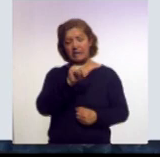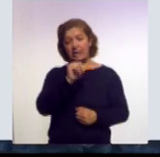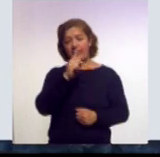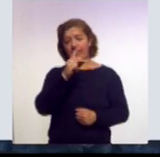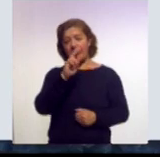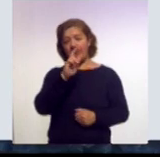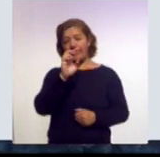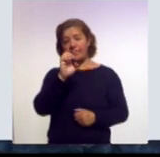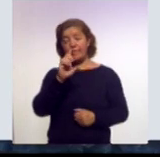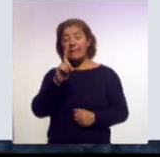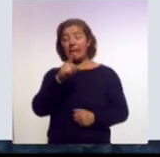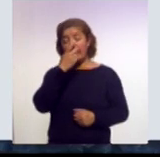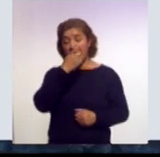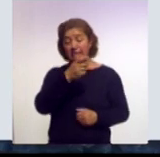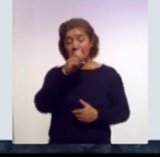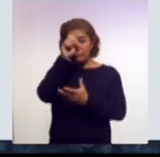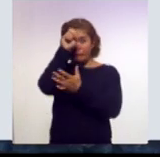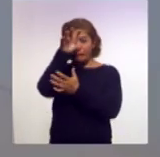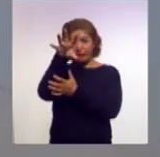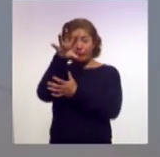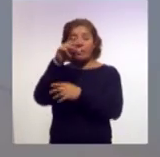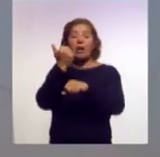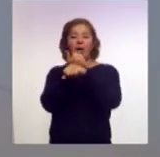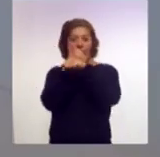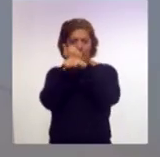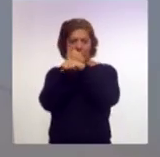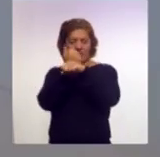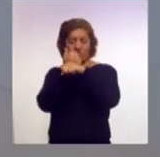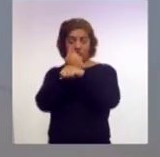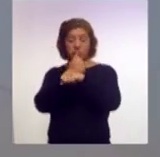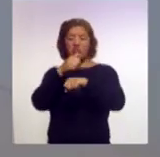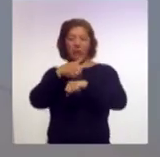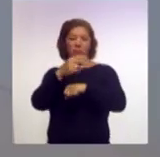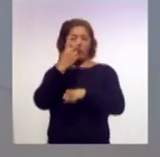semáforo de alerta volcánica se mantiene en amarillo, fase 2.